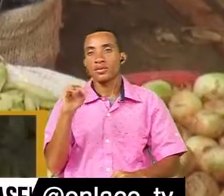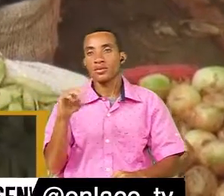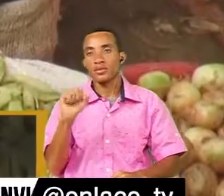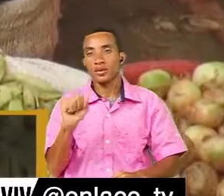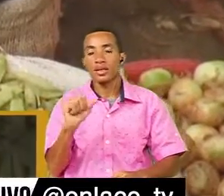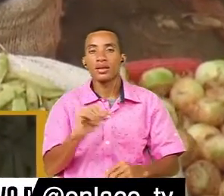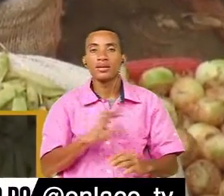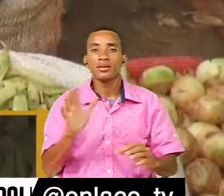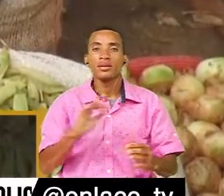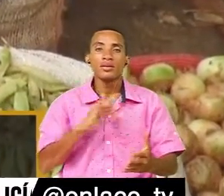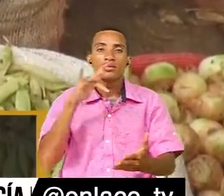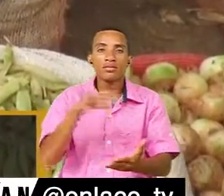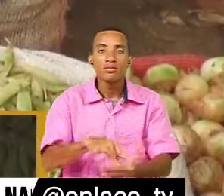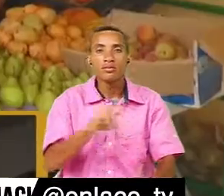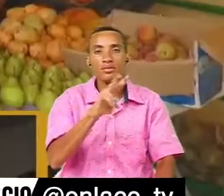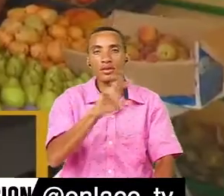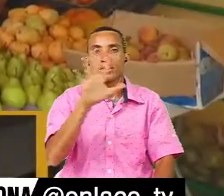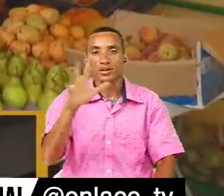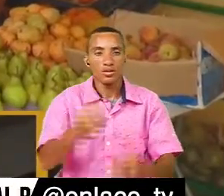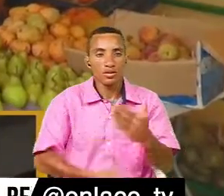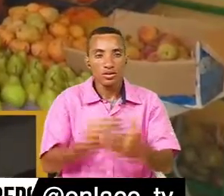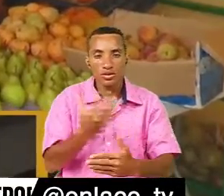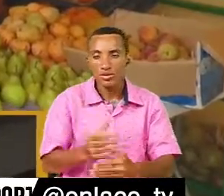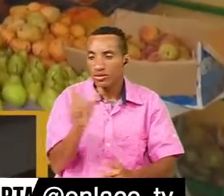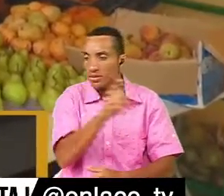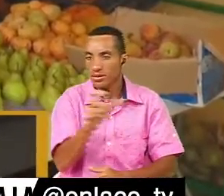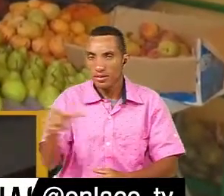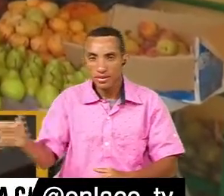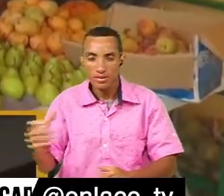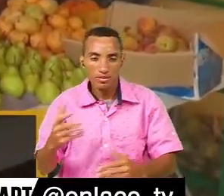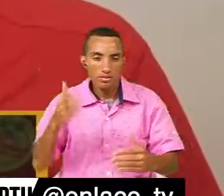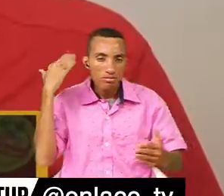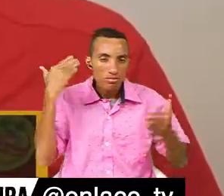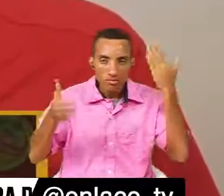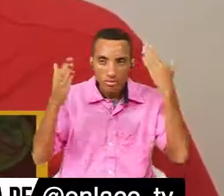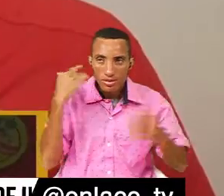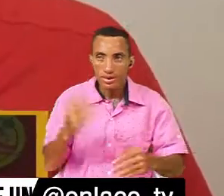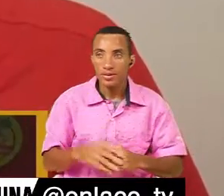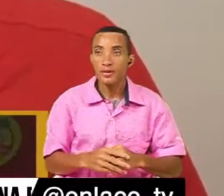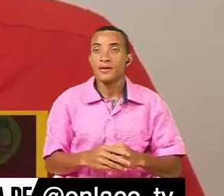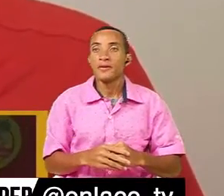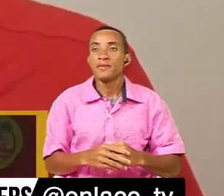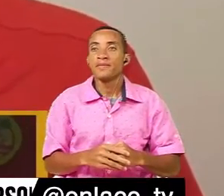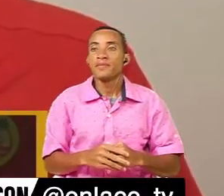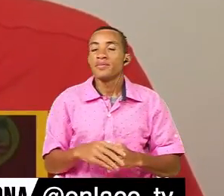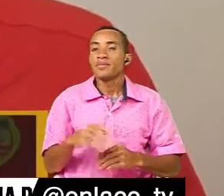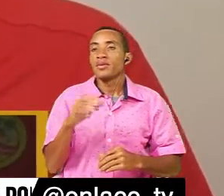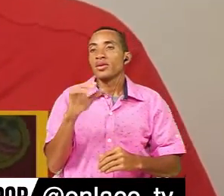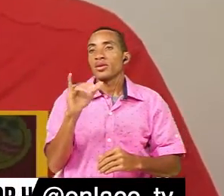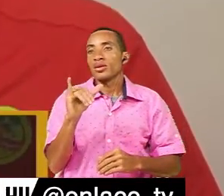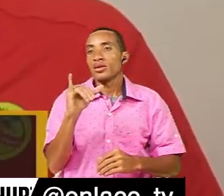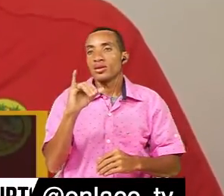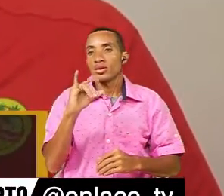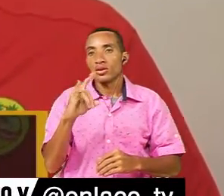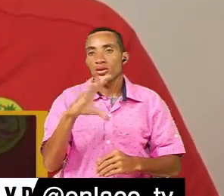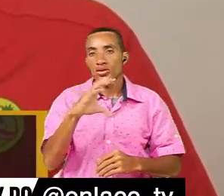de 25 productores de los corregimientos y veredas del municipio de Barranca Bermeja. Actualmente lo que es la yuca, lo que es el